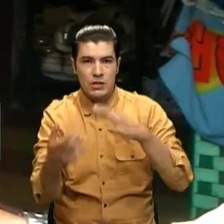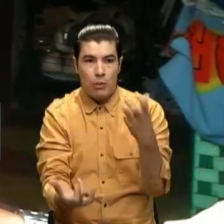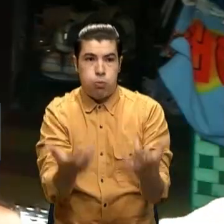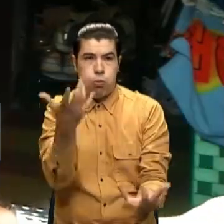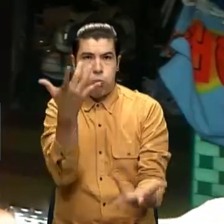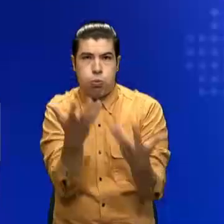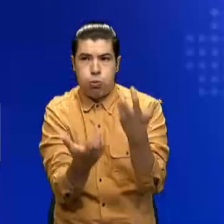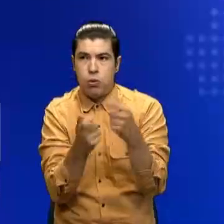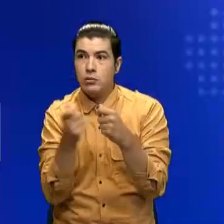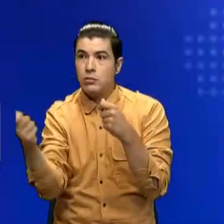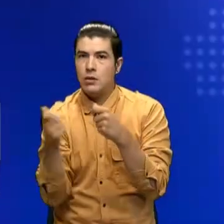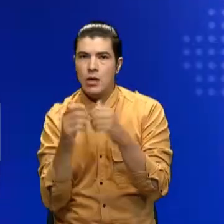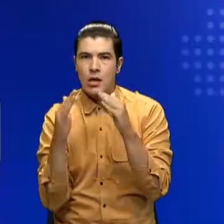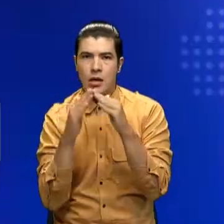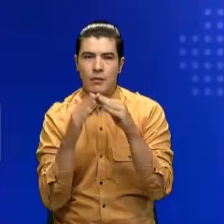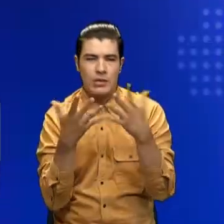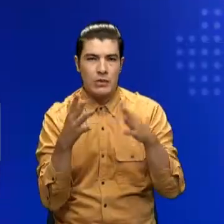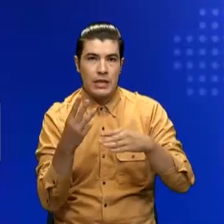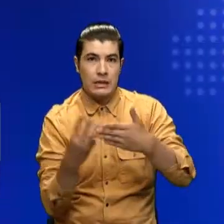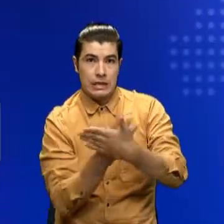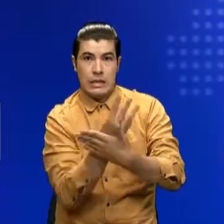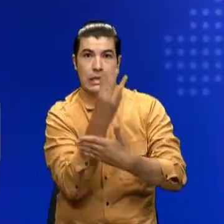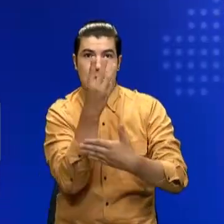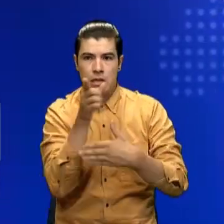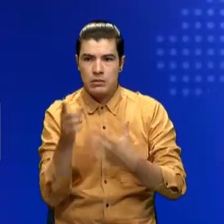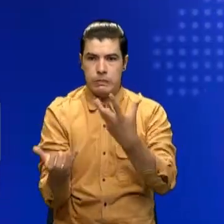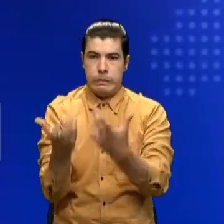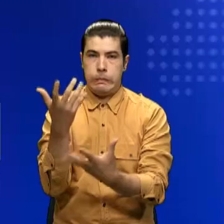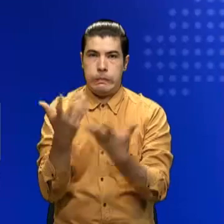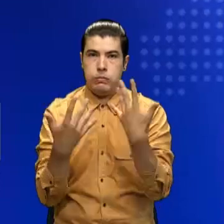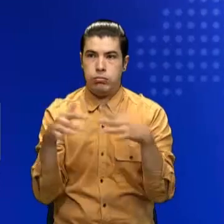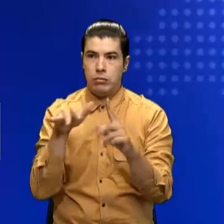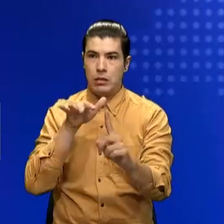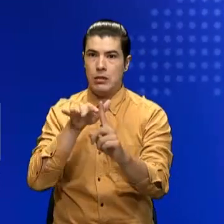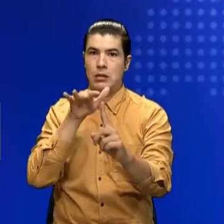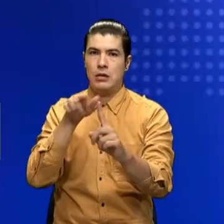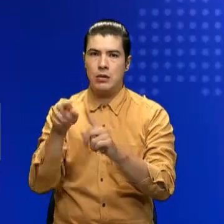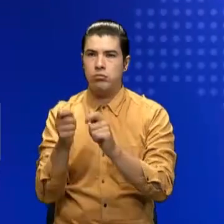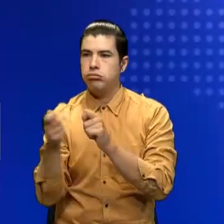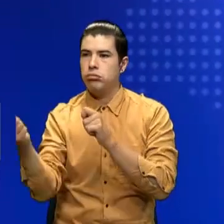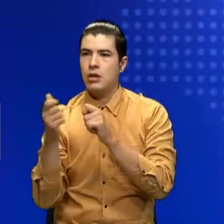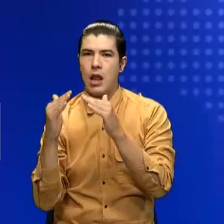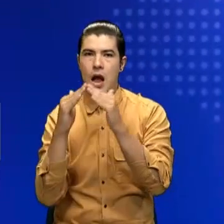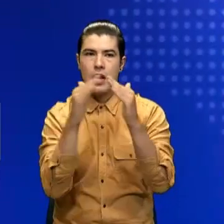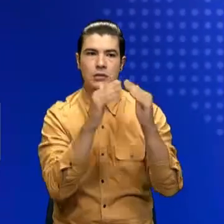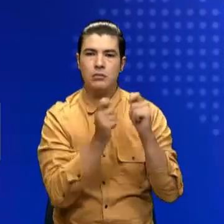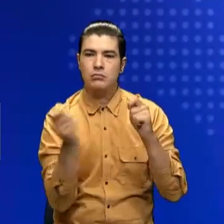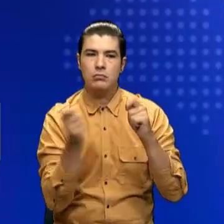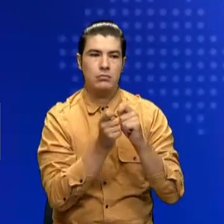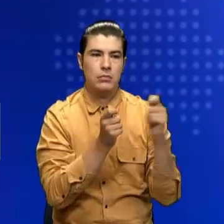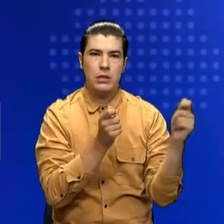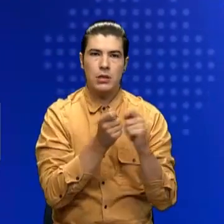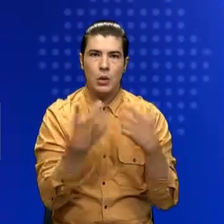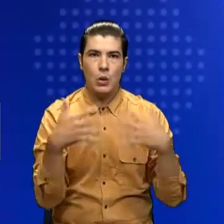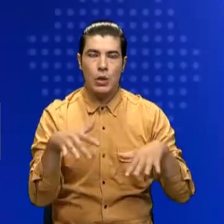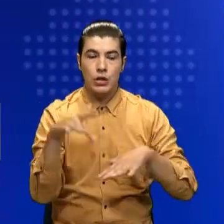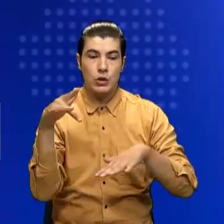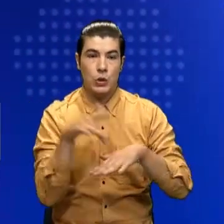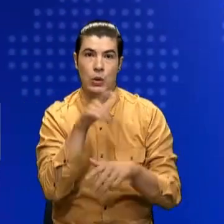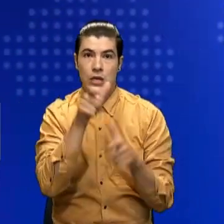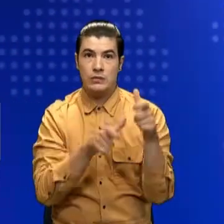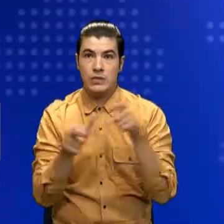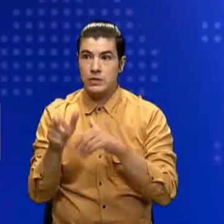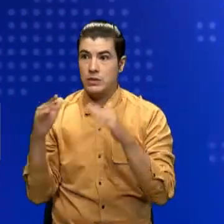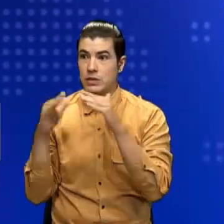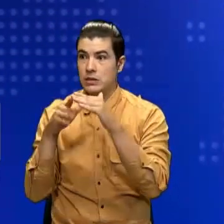acerca la casa hacia las tres de la madrugada las llamas amenazaban con extenderse hasta las viviendas contiguas lo que obligó a las personas a